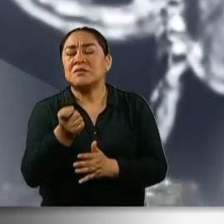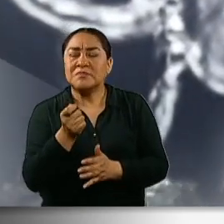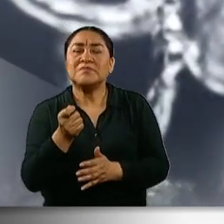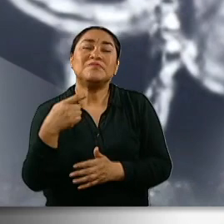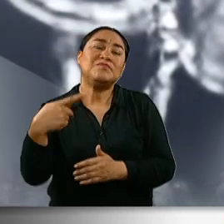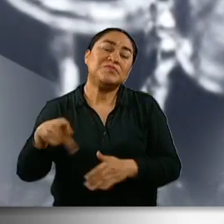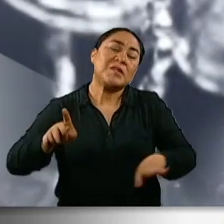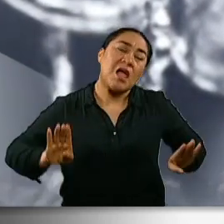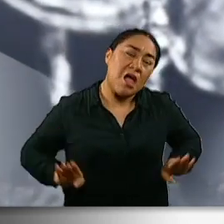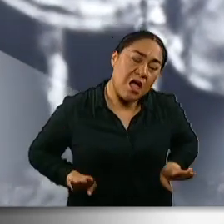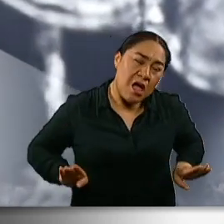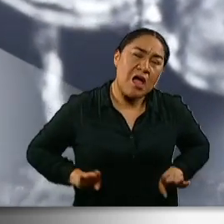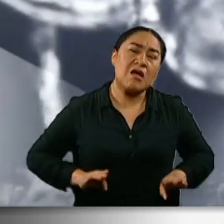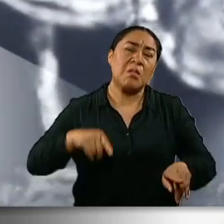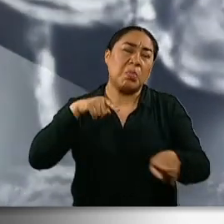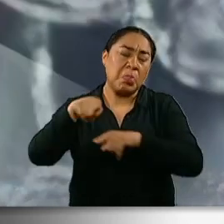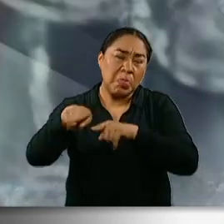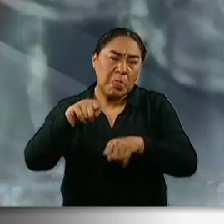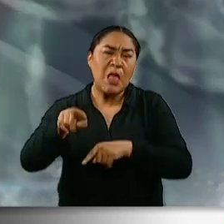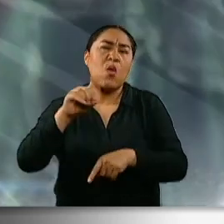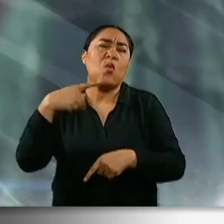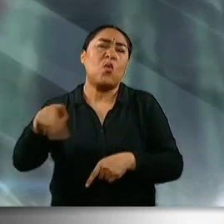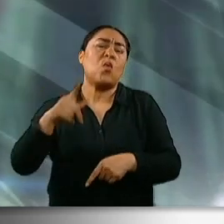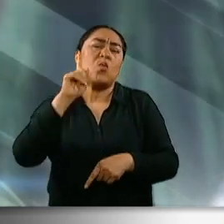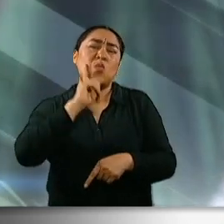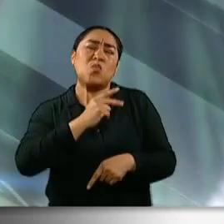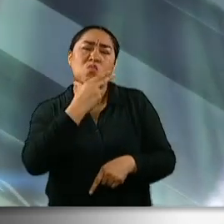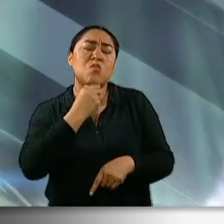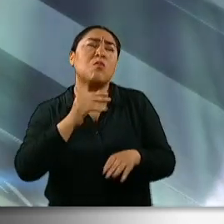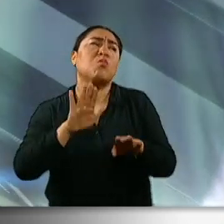sexual, expresión o identidad de género, porque atenta